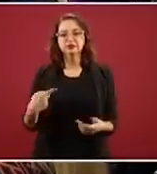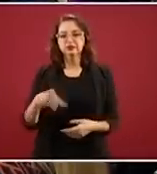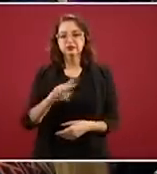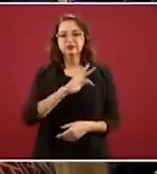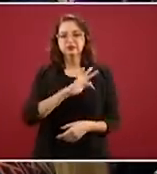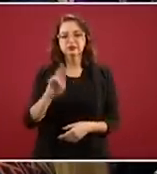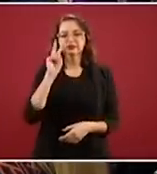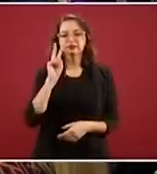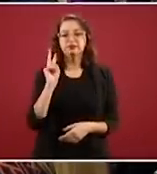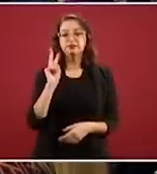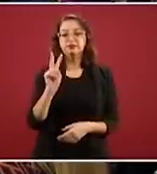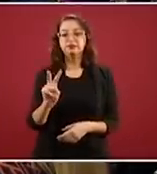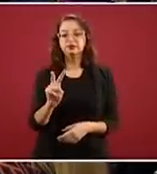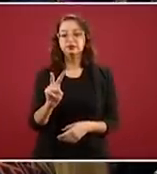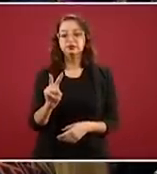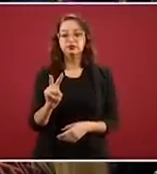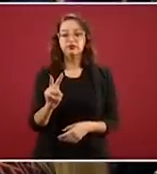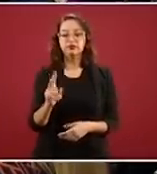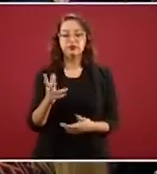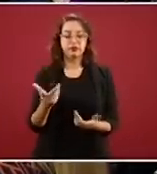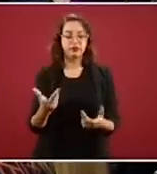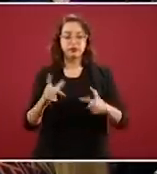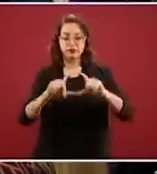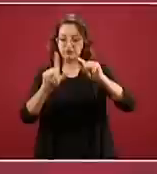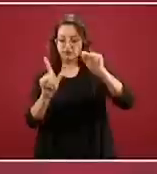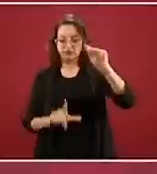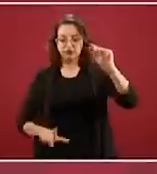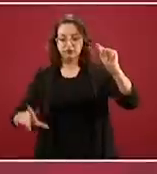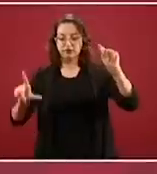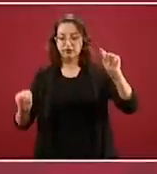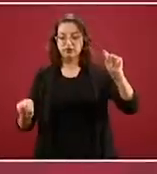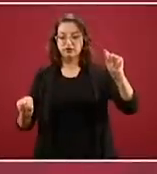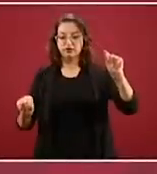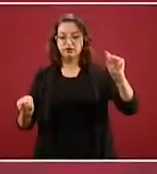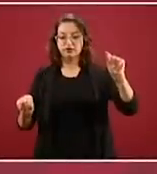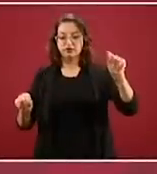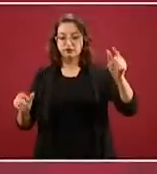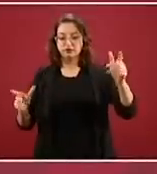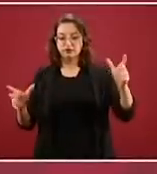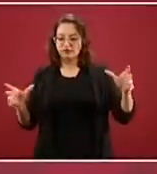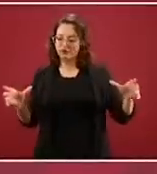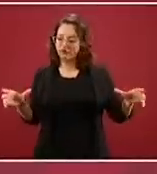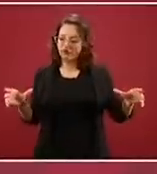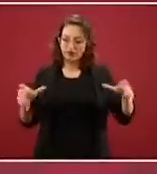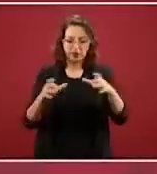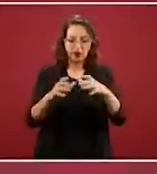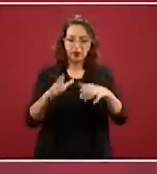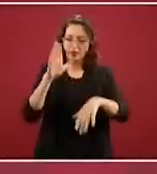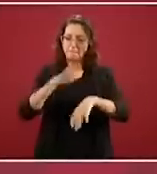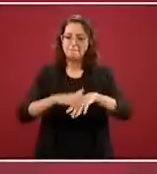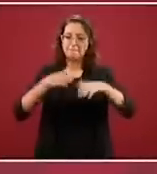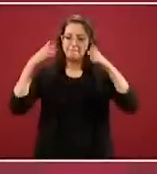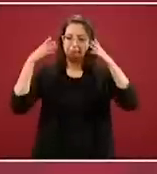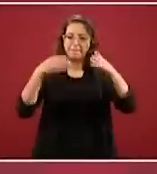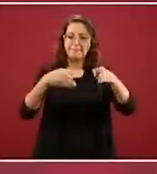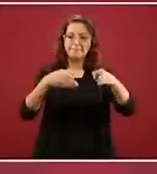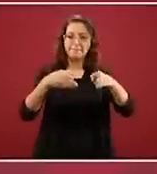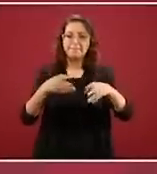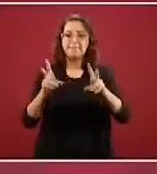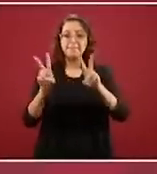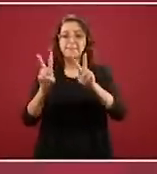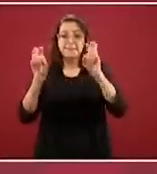de el país, se concentra, y en el caso de